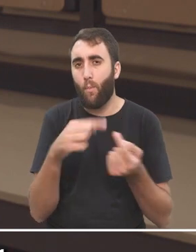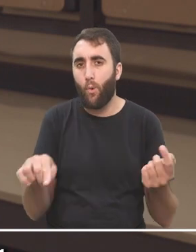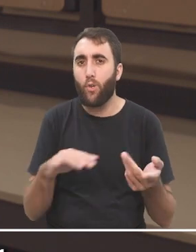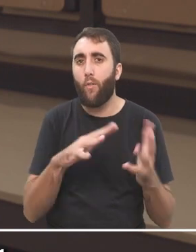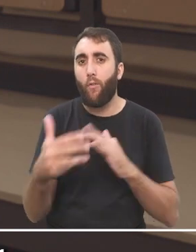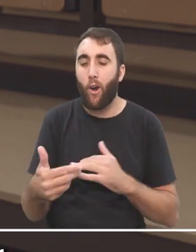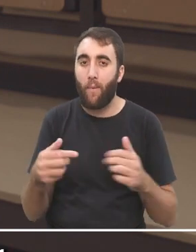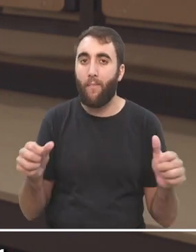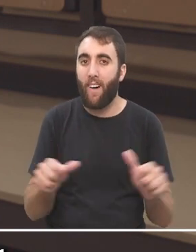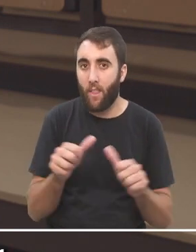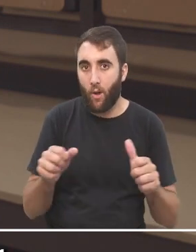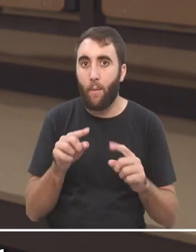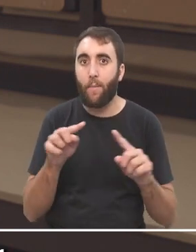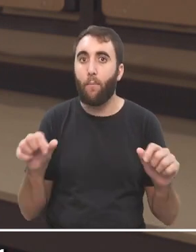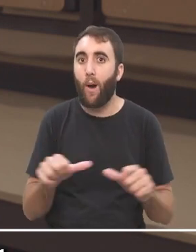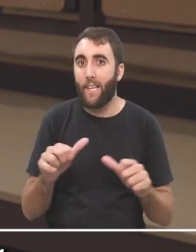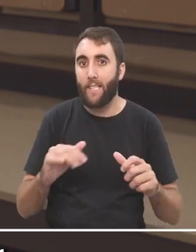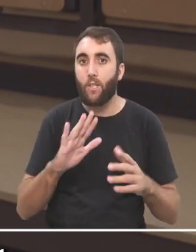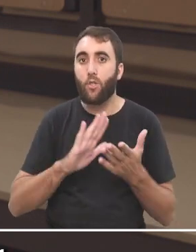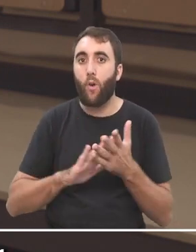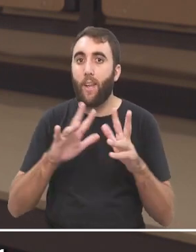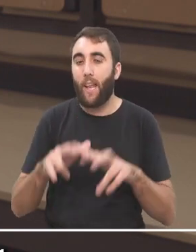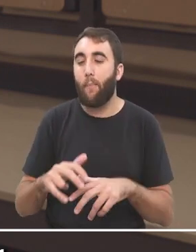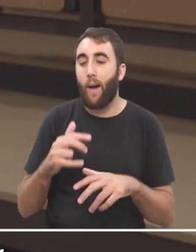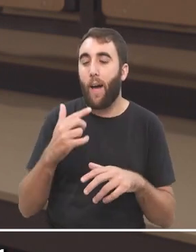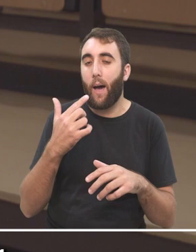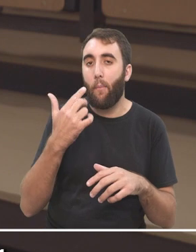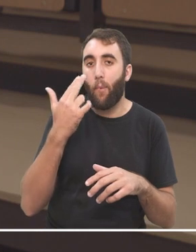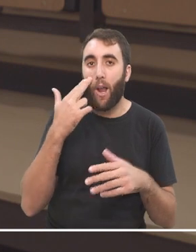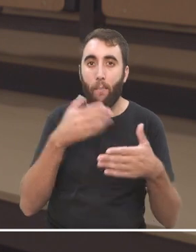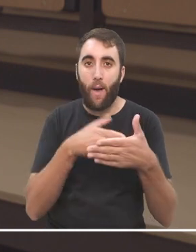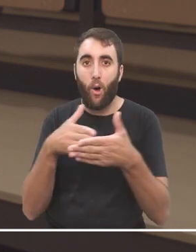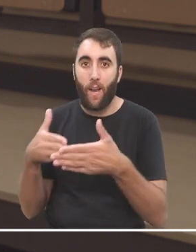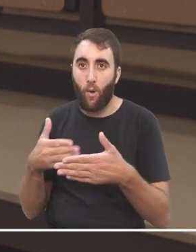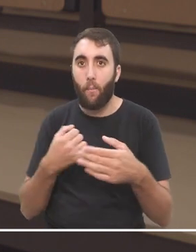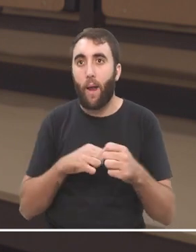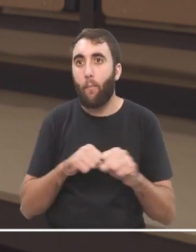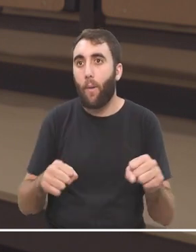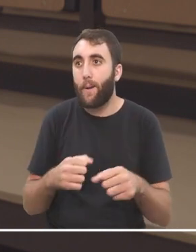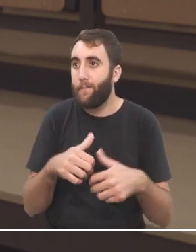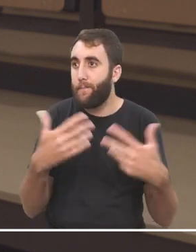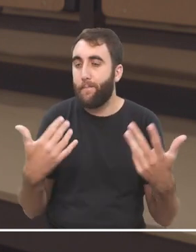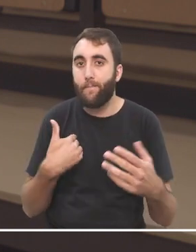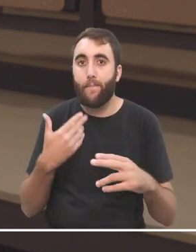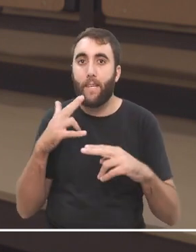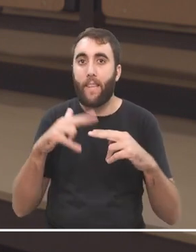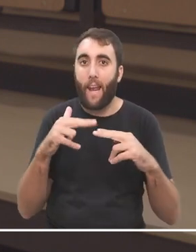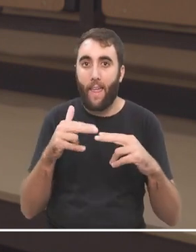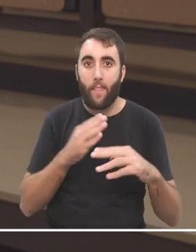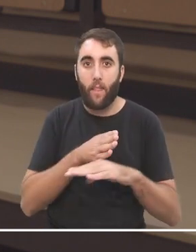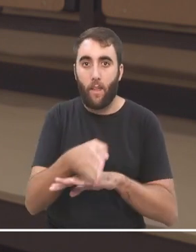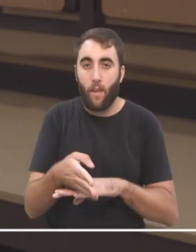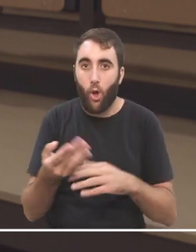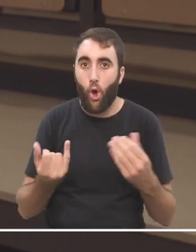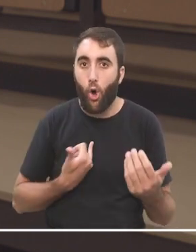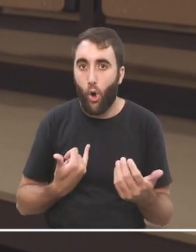los factores que se convierten en obstáculos a la hora de poder atravesar, por ejemplo, una interfaz